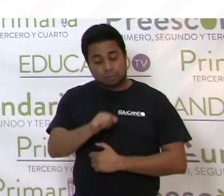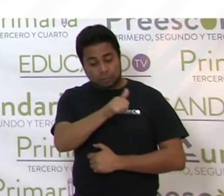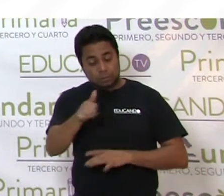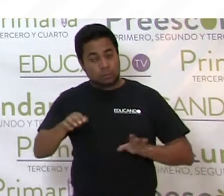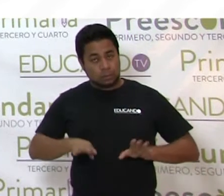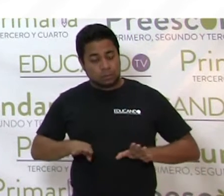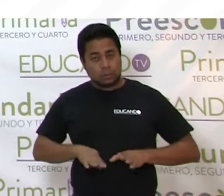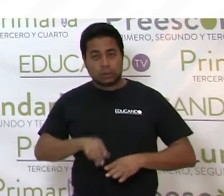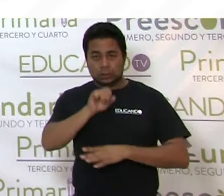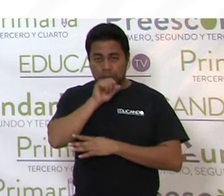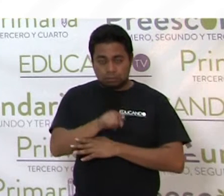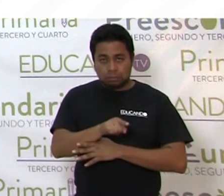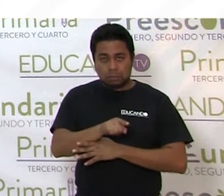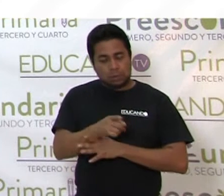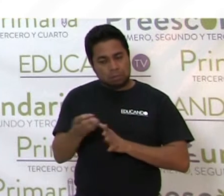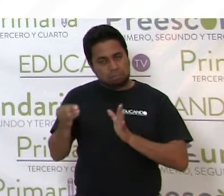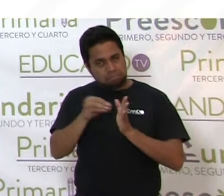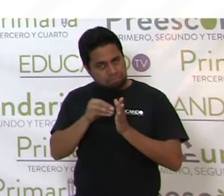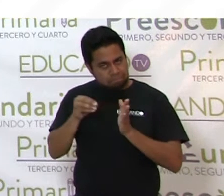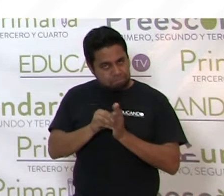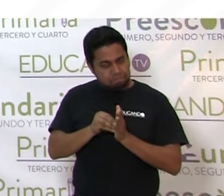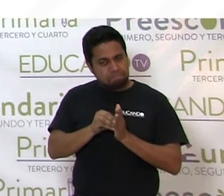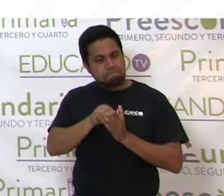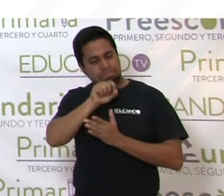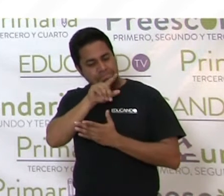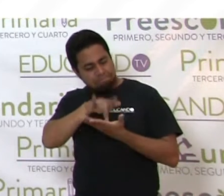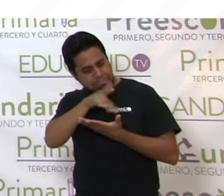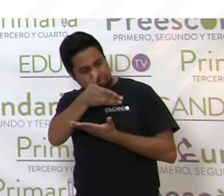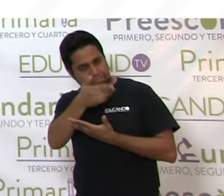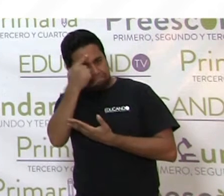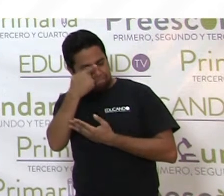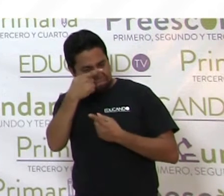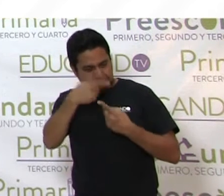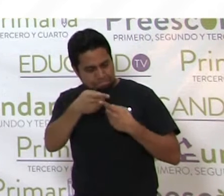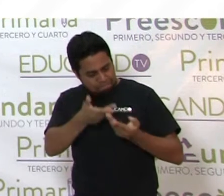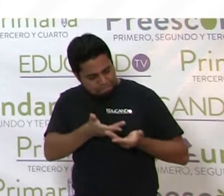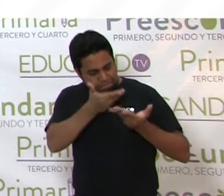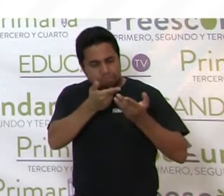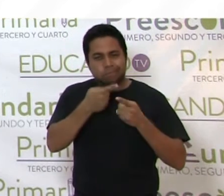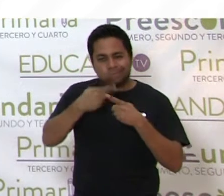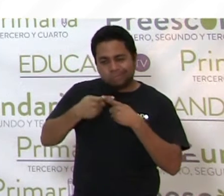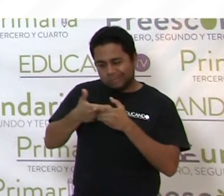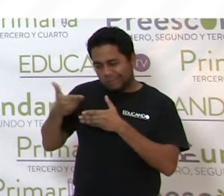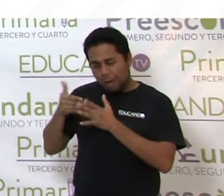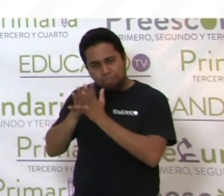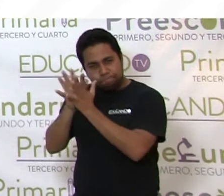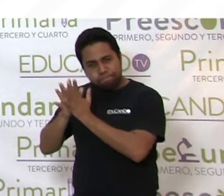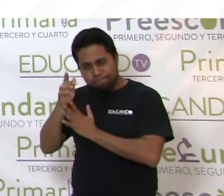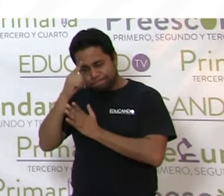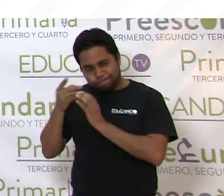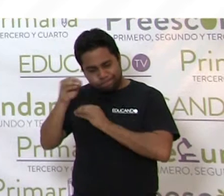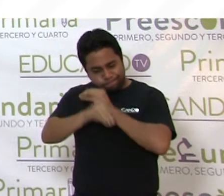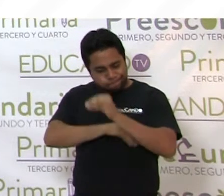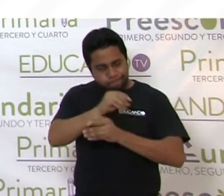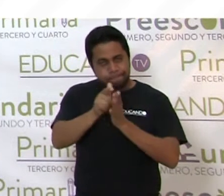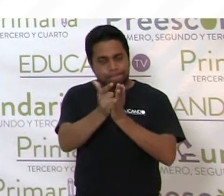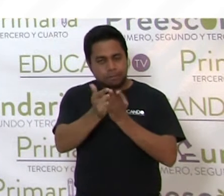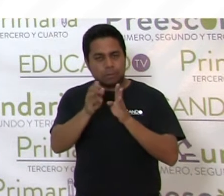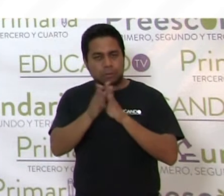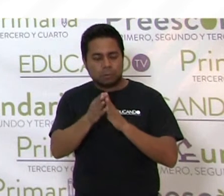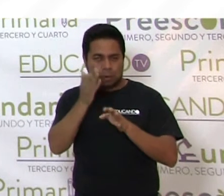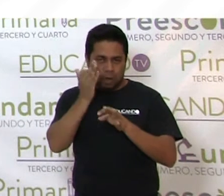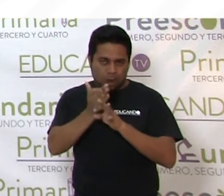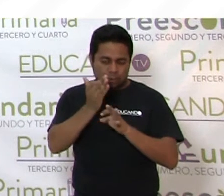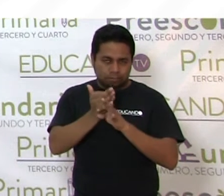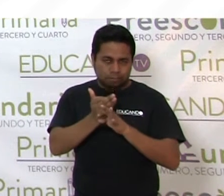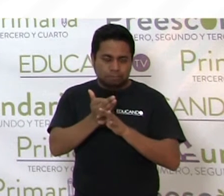características es que puede incluir los agradecimientos a quienes participaron en la creación del libro, tal y como lo vamos a